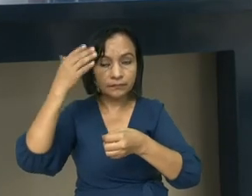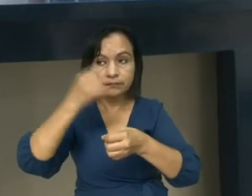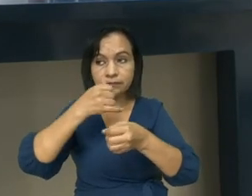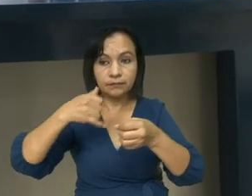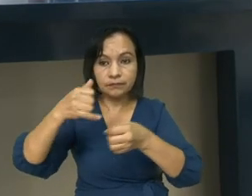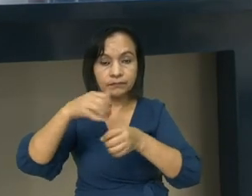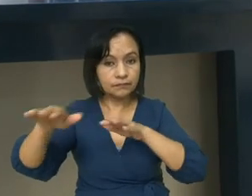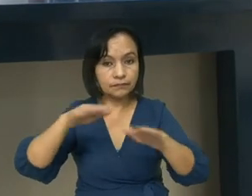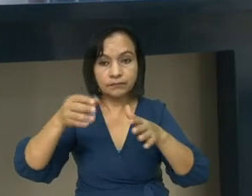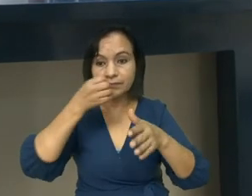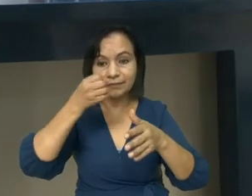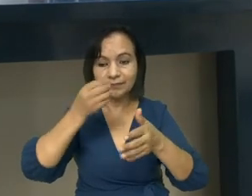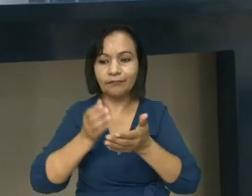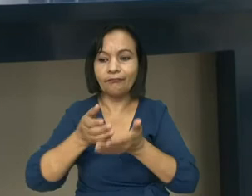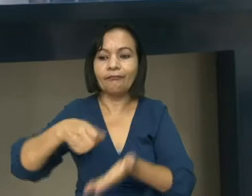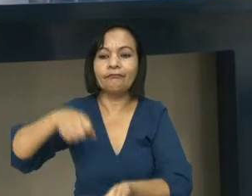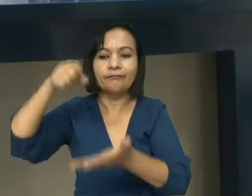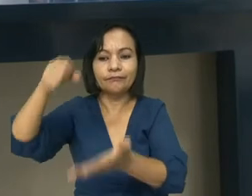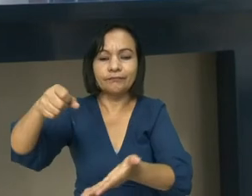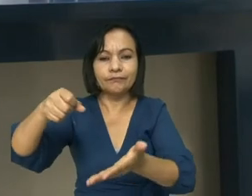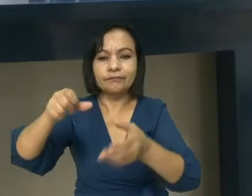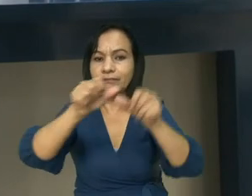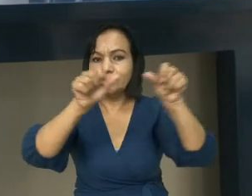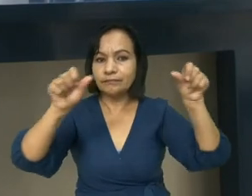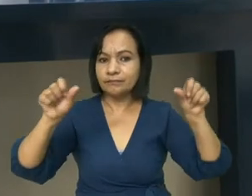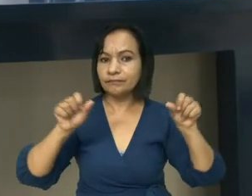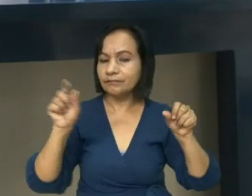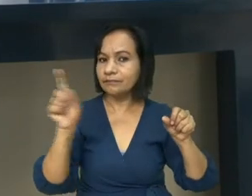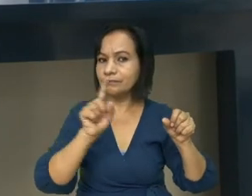se permiten alimentos ni mascotas.